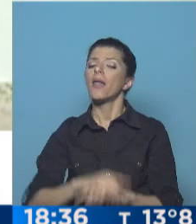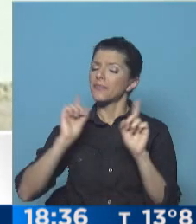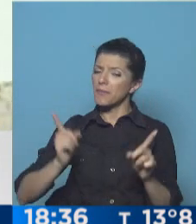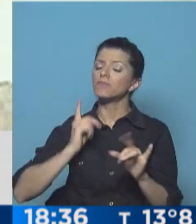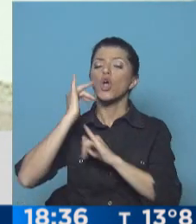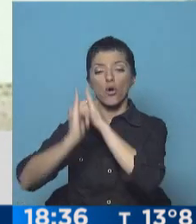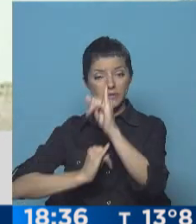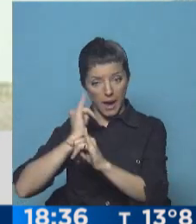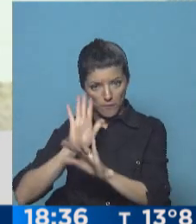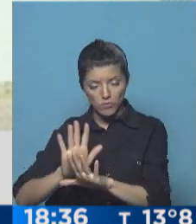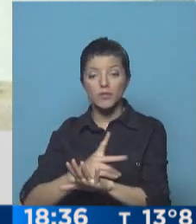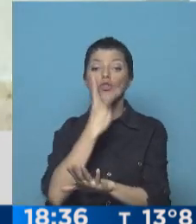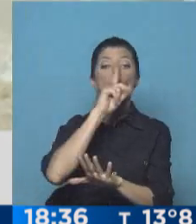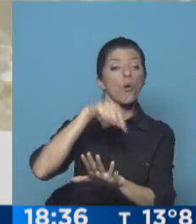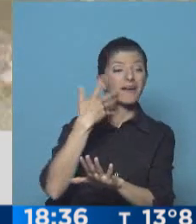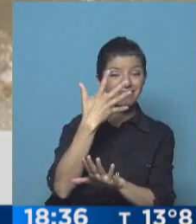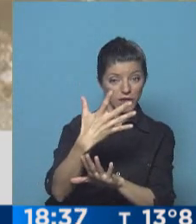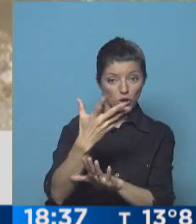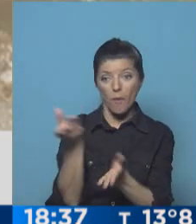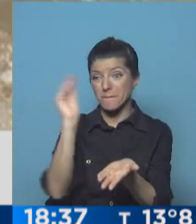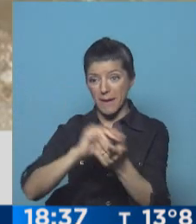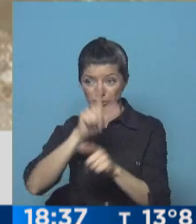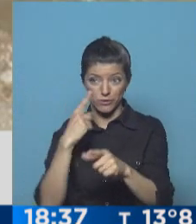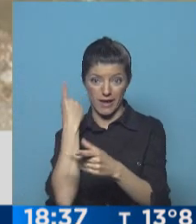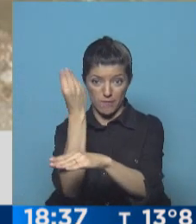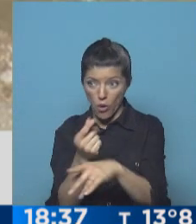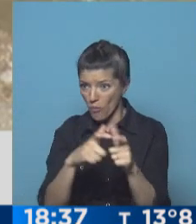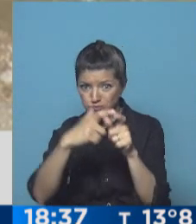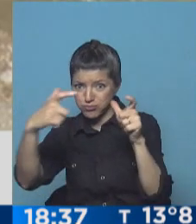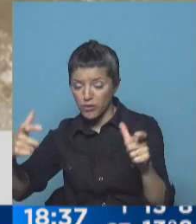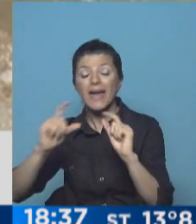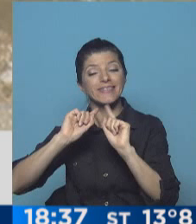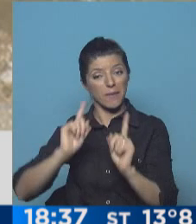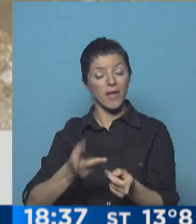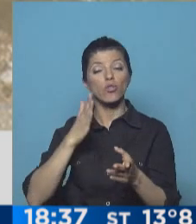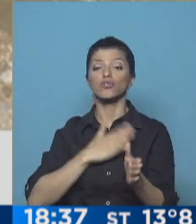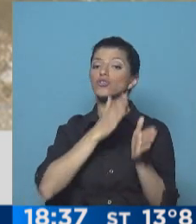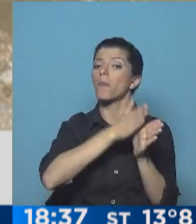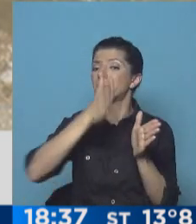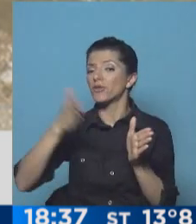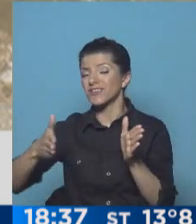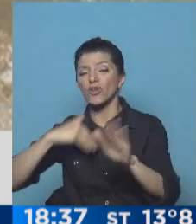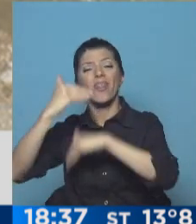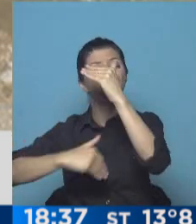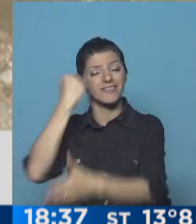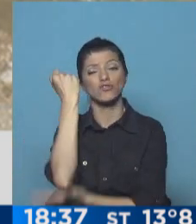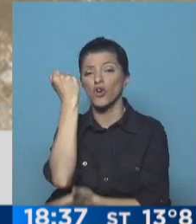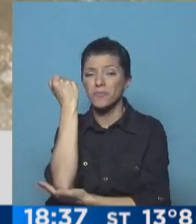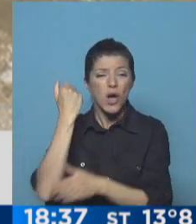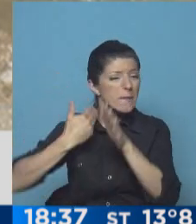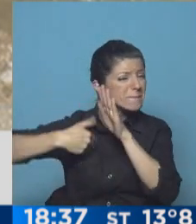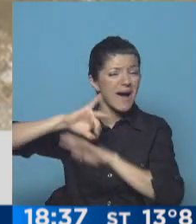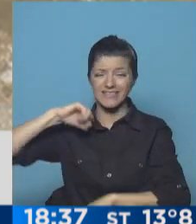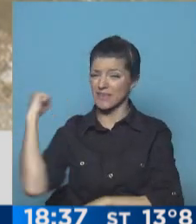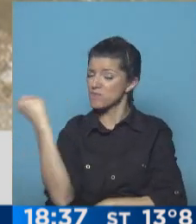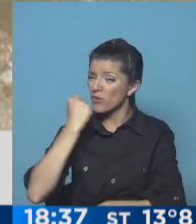además de 2,5 veces más población, hemos llevado adelante el proceso de desarrollo económico más importante